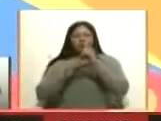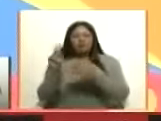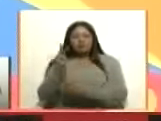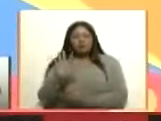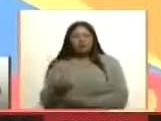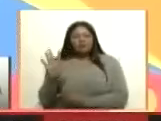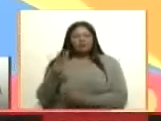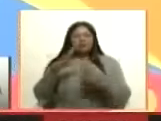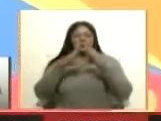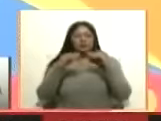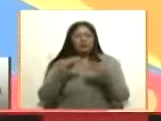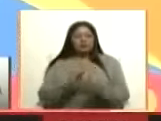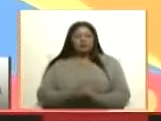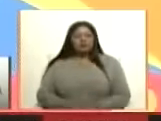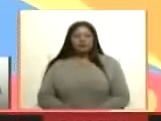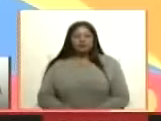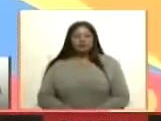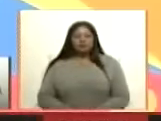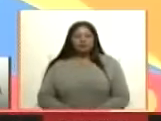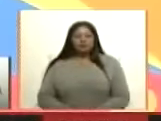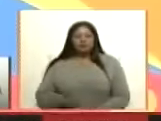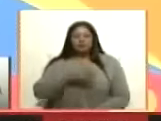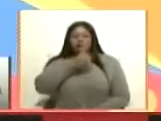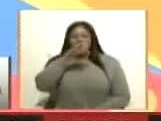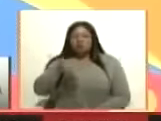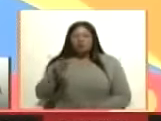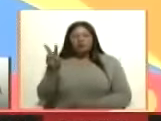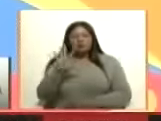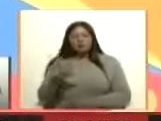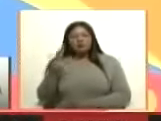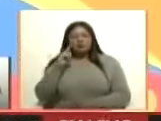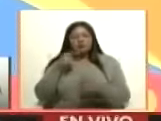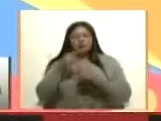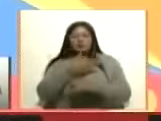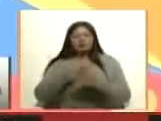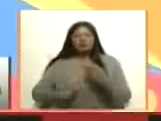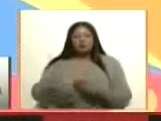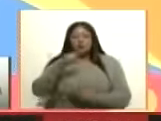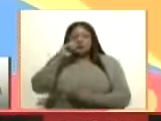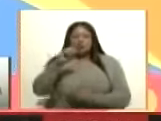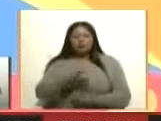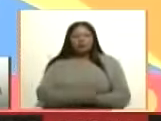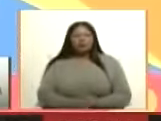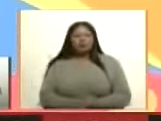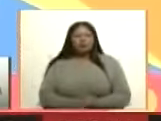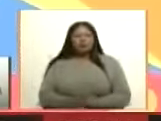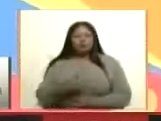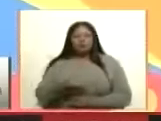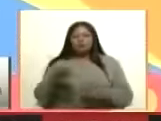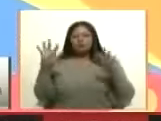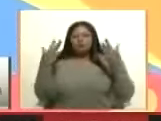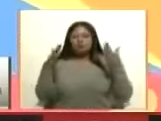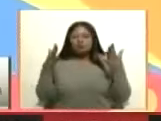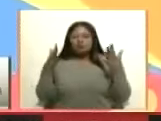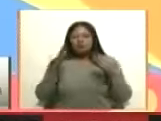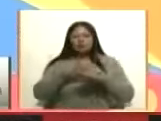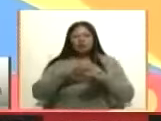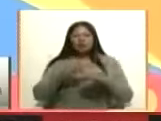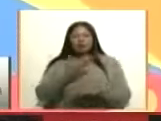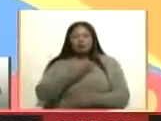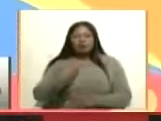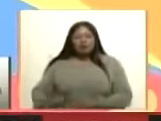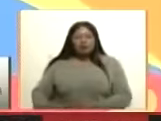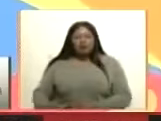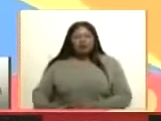reconocimiento a nuestro jefe de estado venezolano el presidente Nicolás maduro con un gran aplauso porque el presidente Nicolás Maduro ha